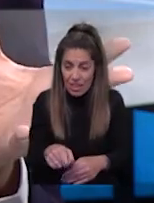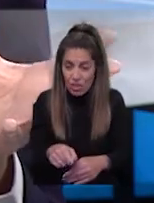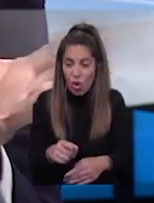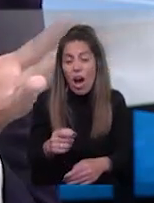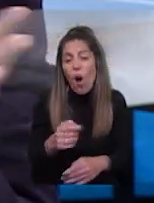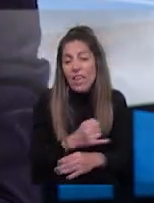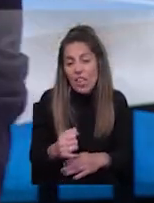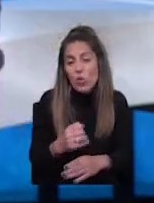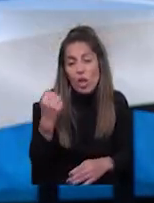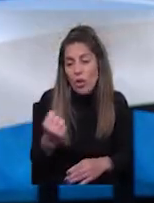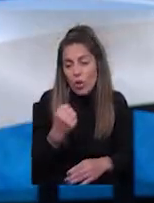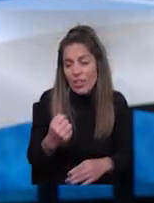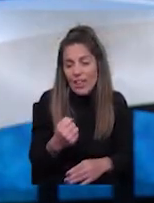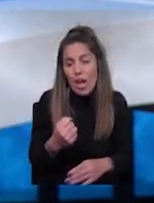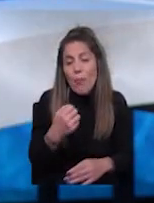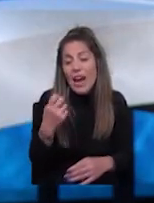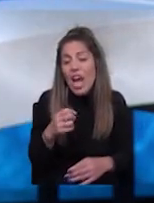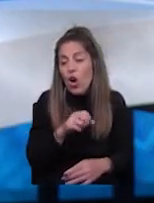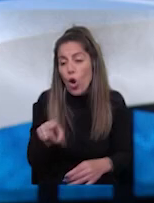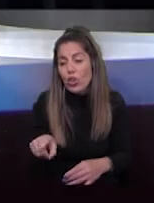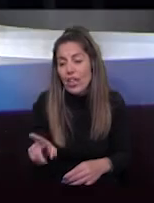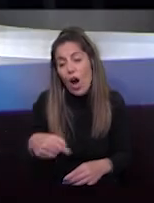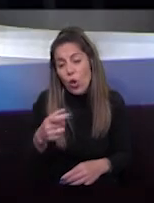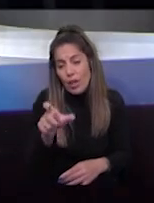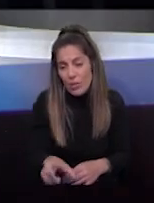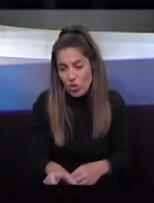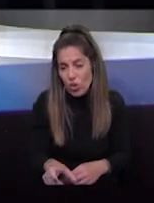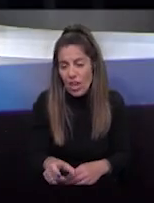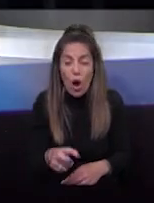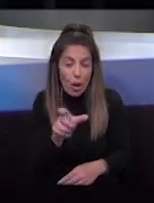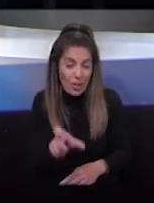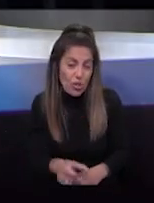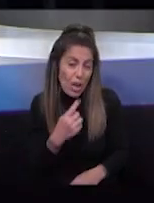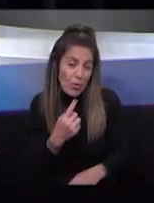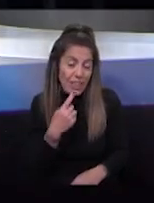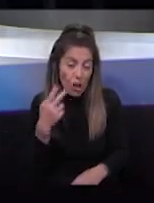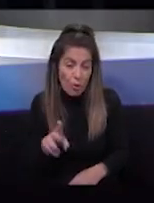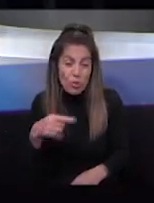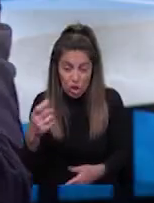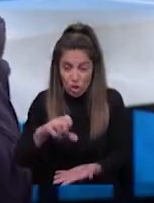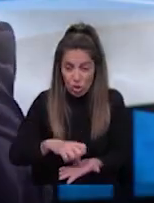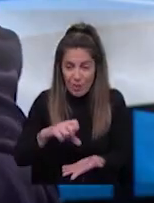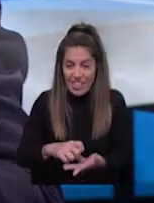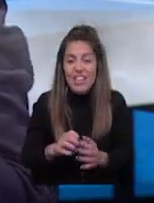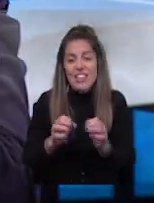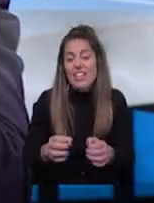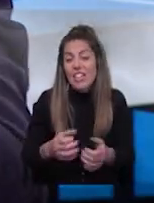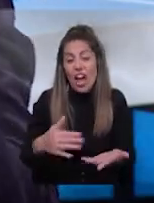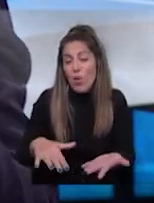un organismo importante para intentar perjudicar a un actor político? Lo hemos visto en otros países, ¿no? Y se ha llegado a un